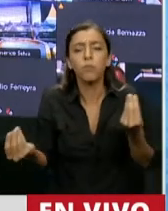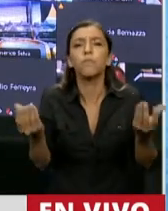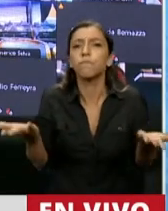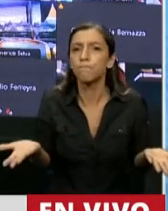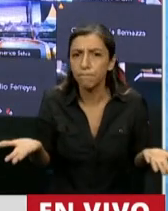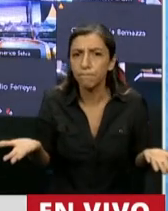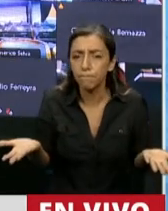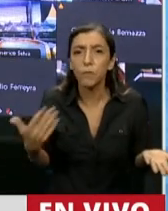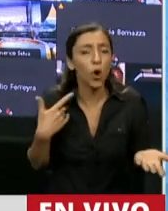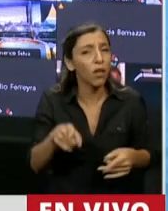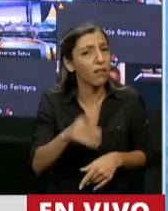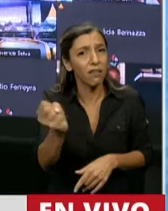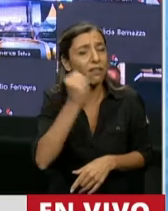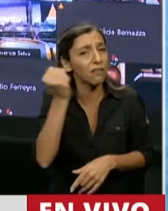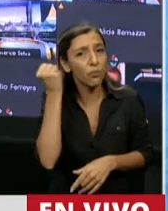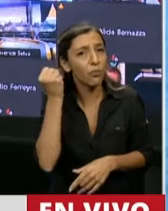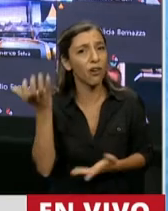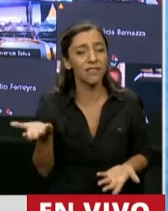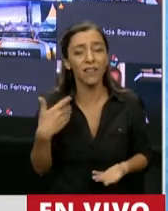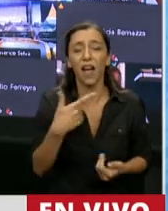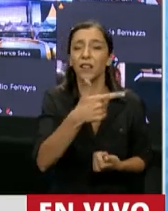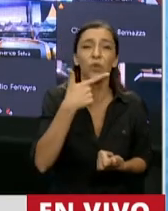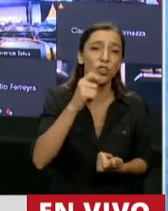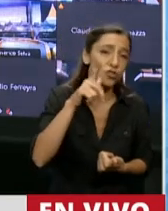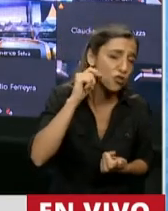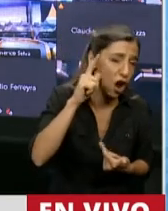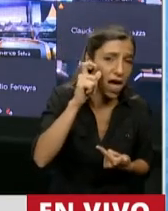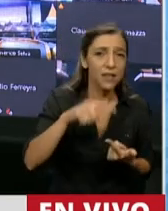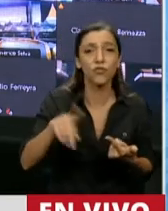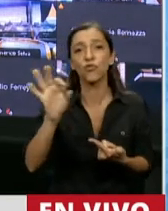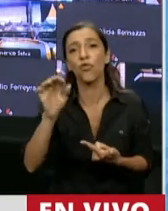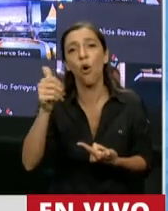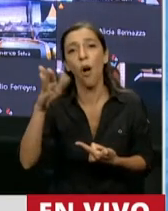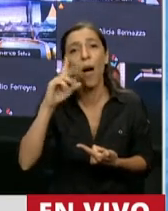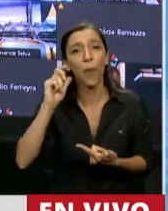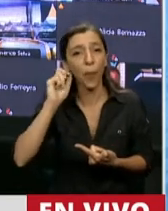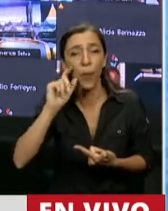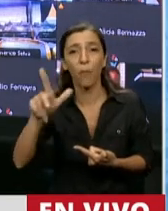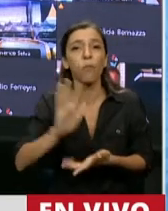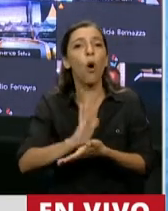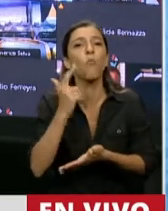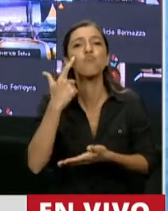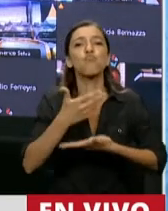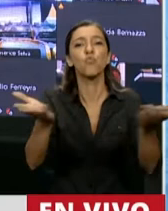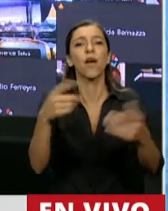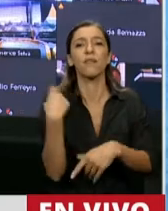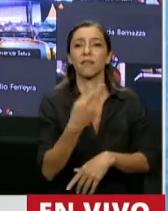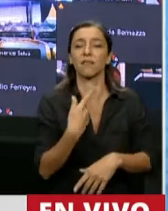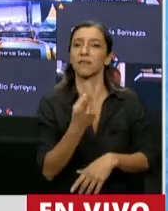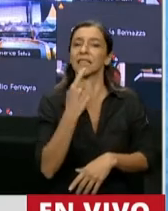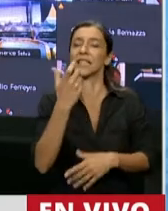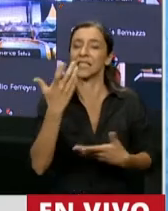cuestión central, porque el caso Solange, el caso Abigail, nos muestra que